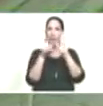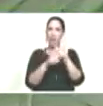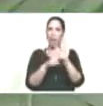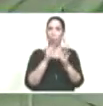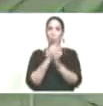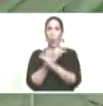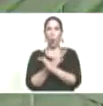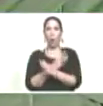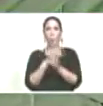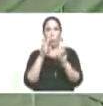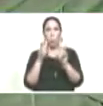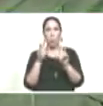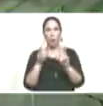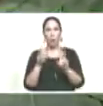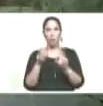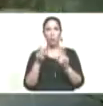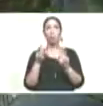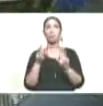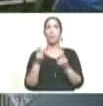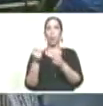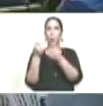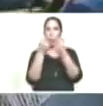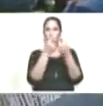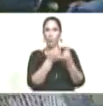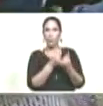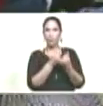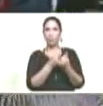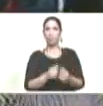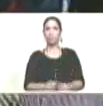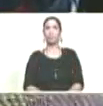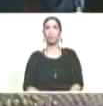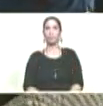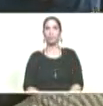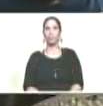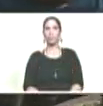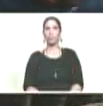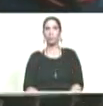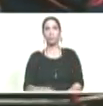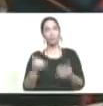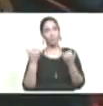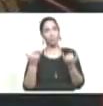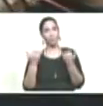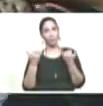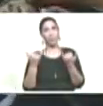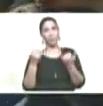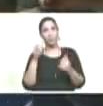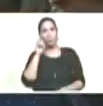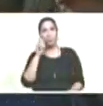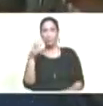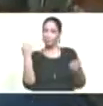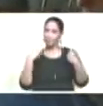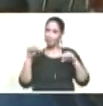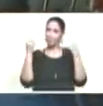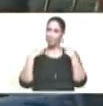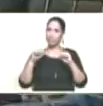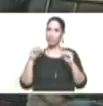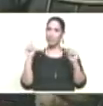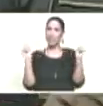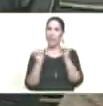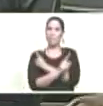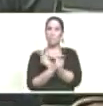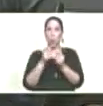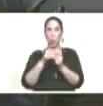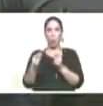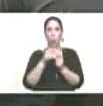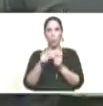nuevo funcionamiento de la economía de raíz. Y ahora que yo he dicho que estoy preparado para la reconversión monetaria